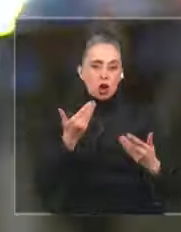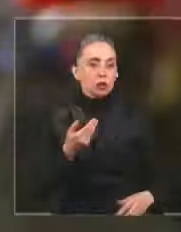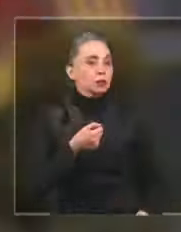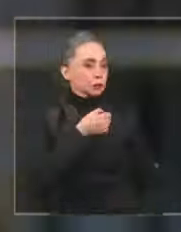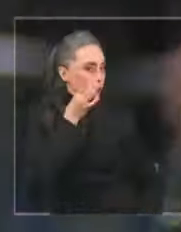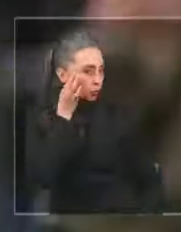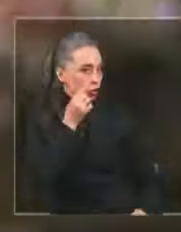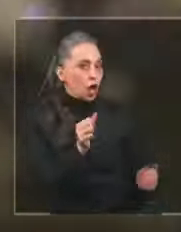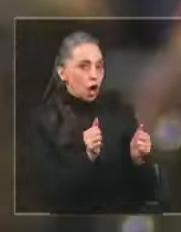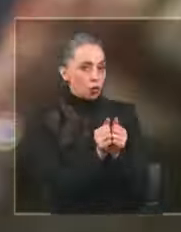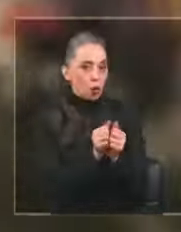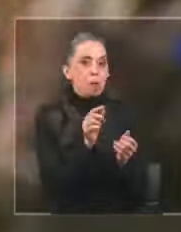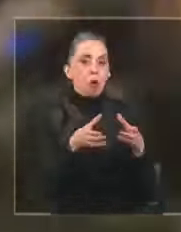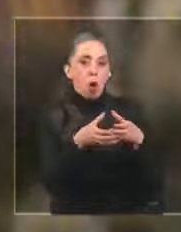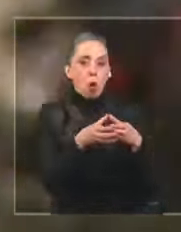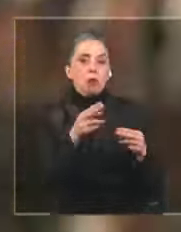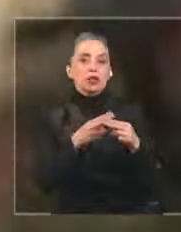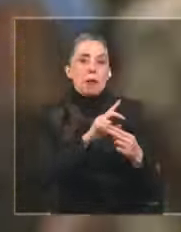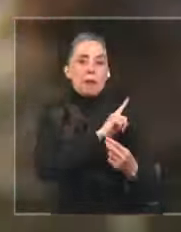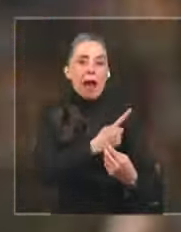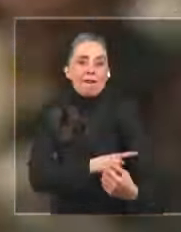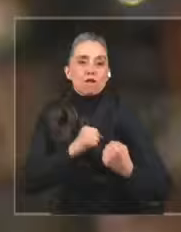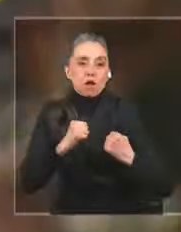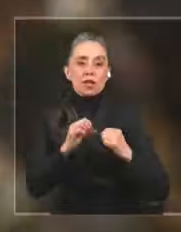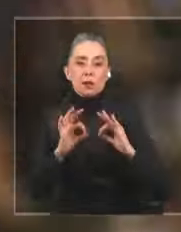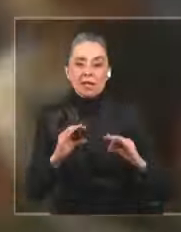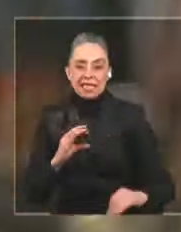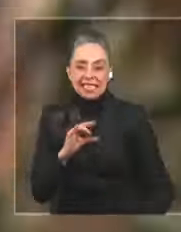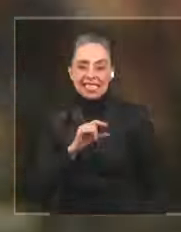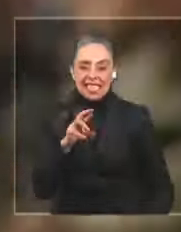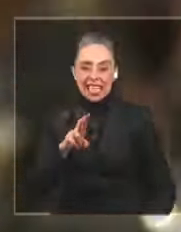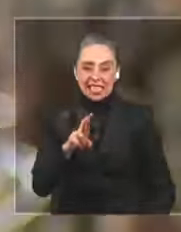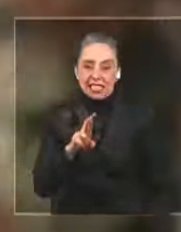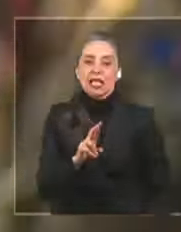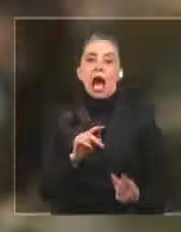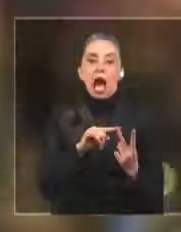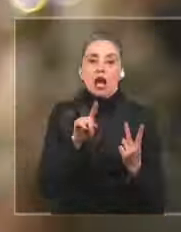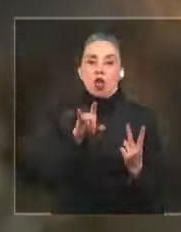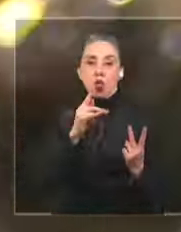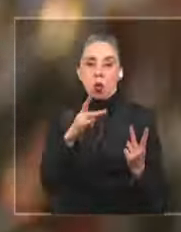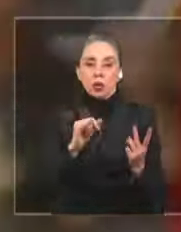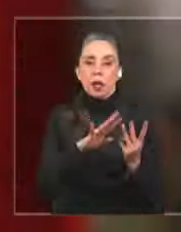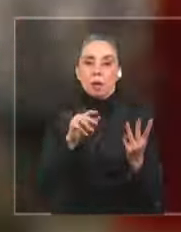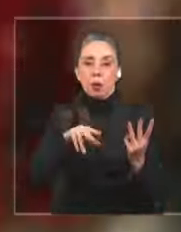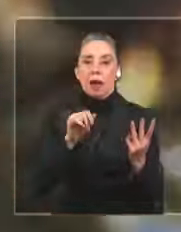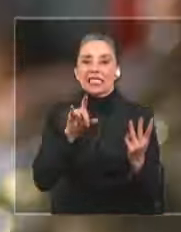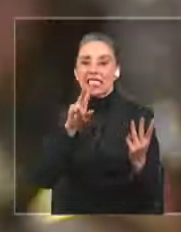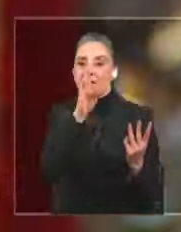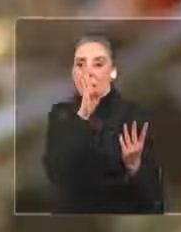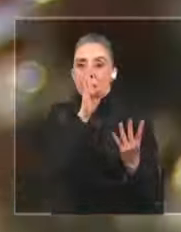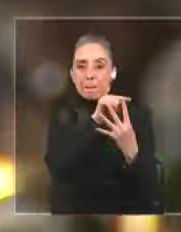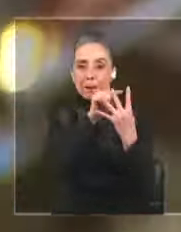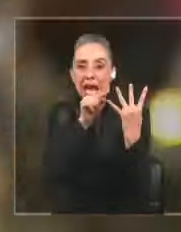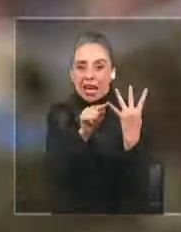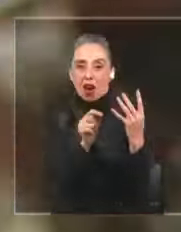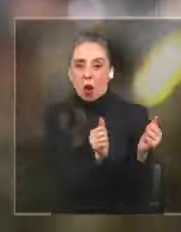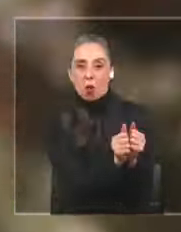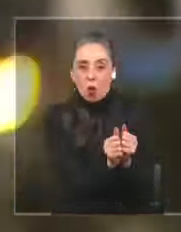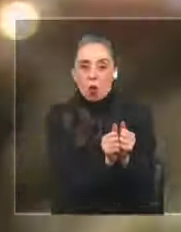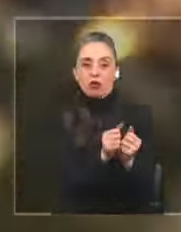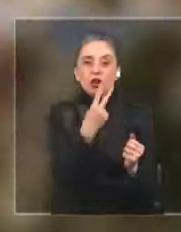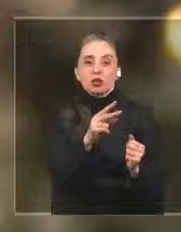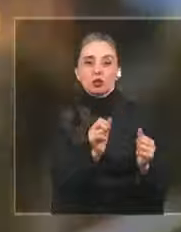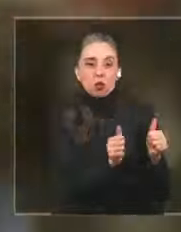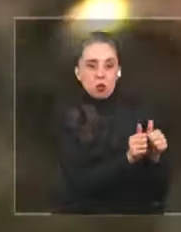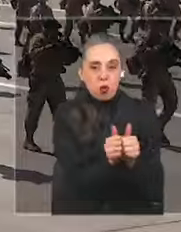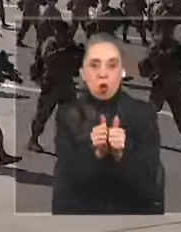Acompañando a las Fuerzas Especiales lo hacen César, Suki, Bruma y Simba, ejemplares caninos con sus